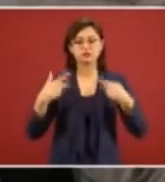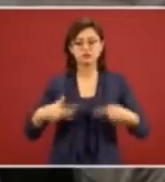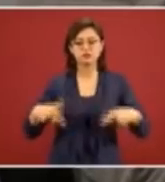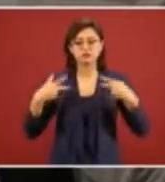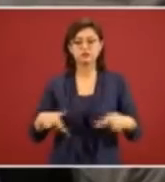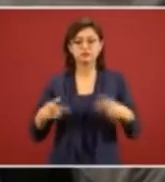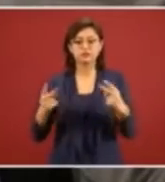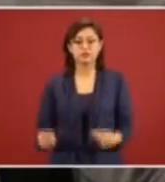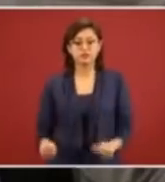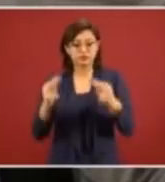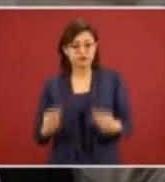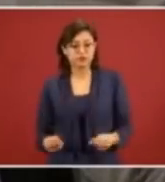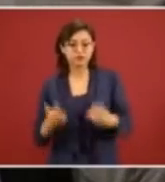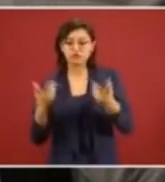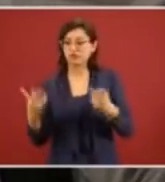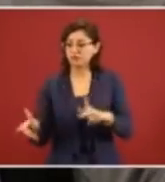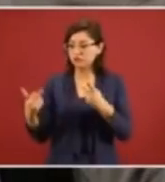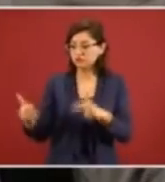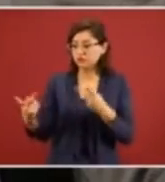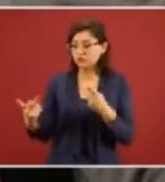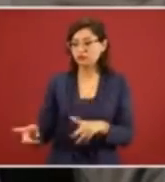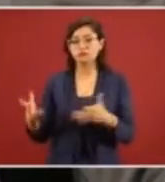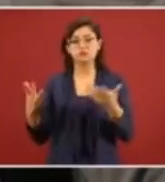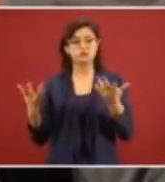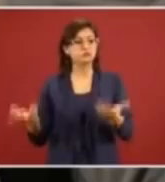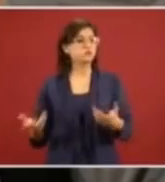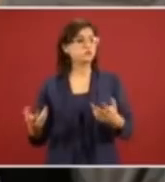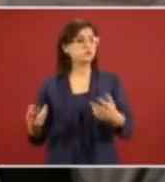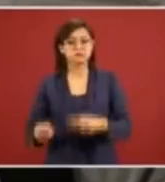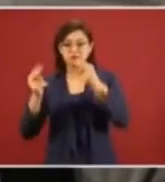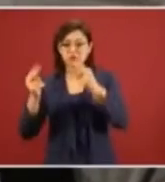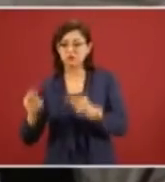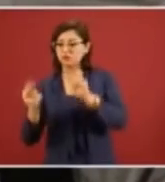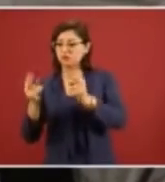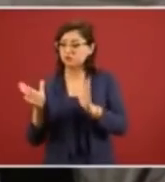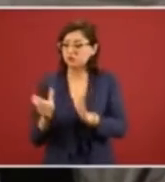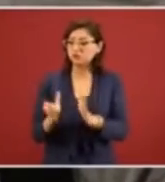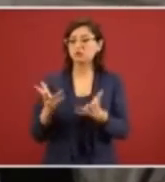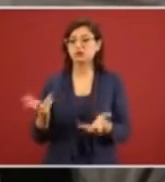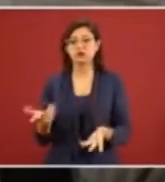los comerciantes, a la gente que tiene una tintorería, o una lonchería o una